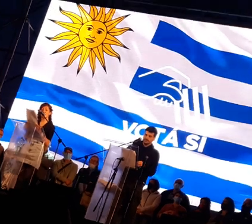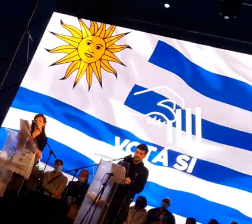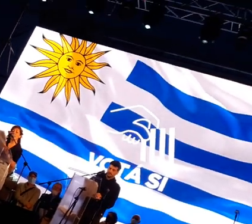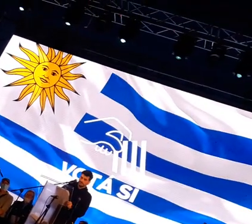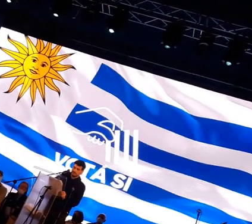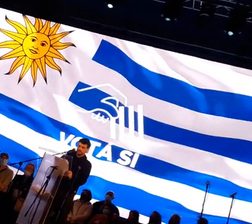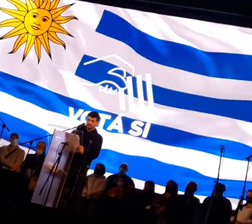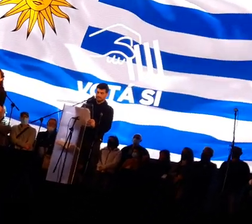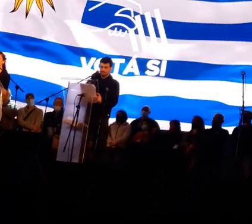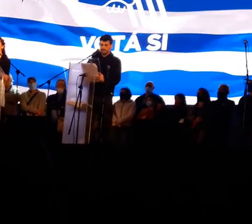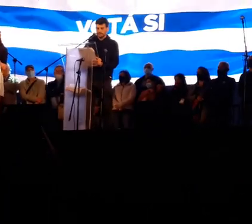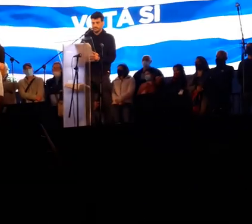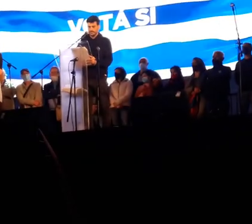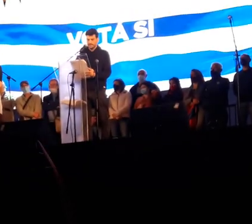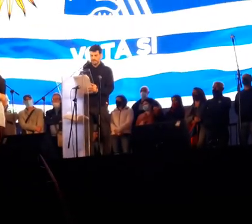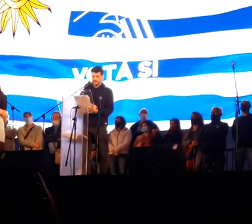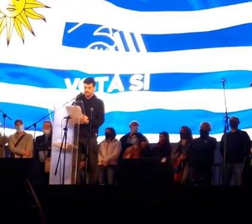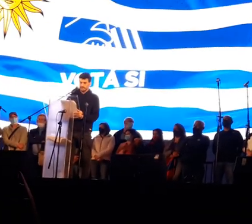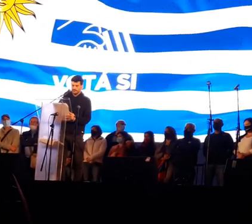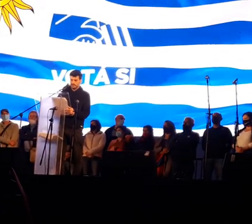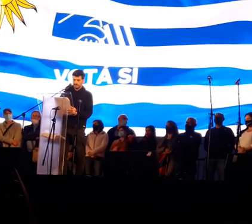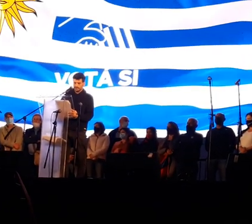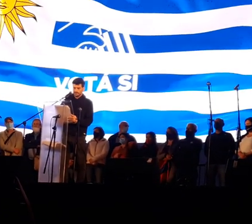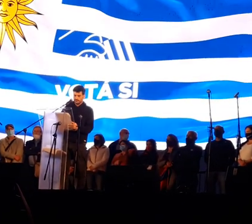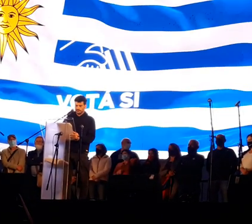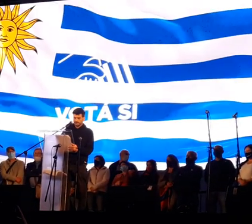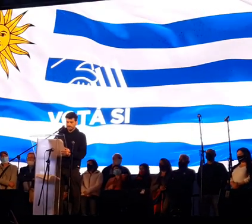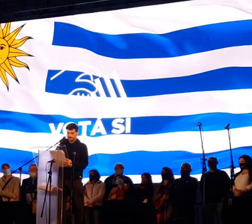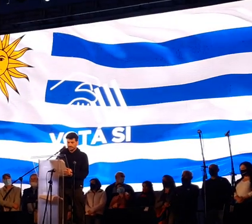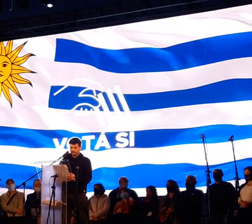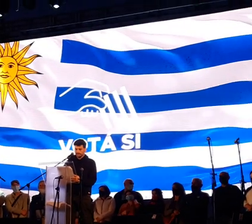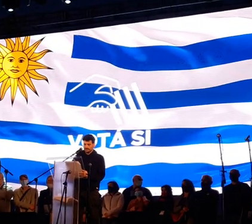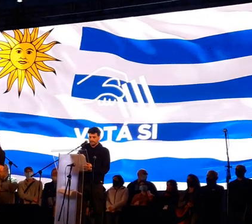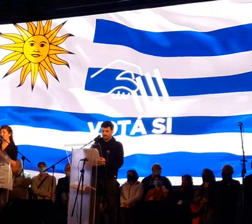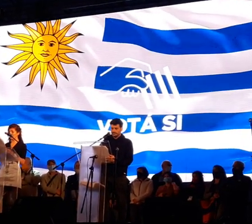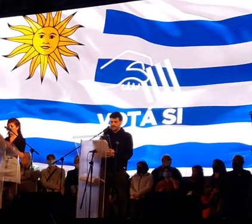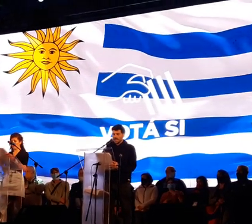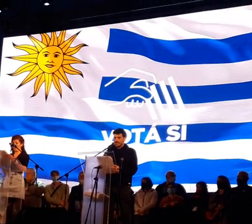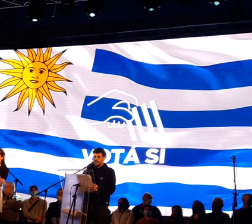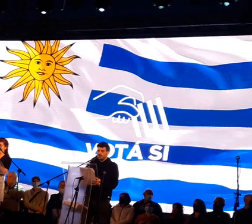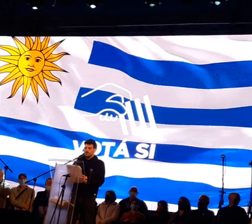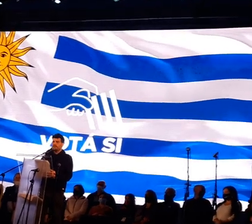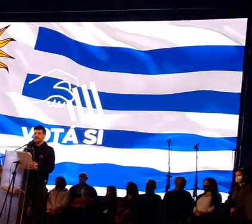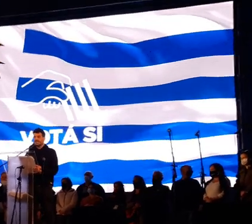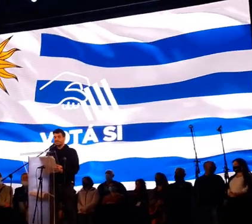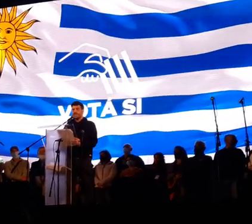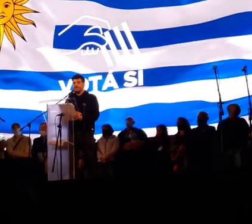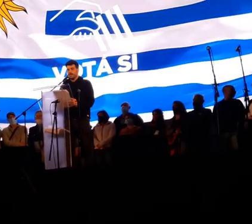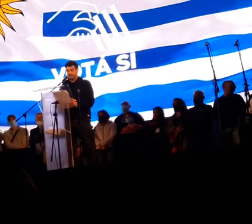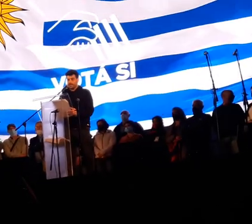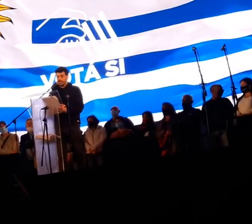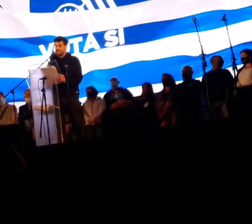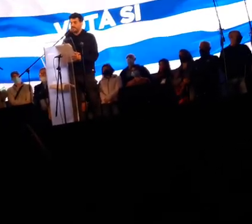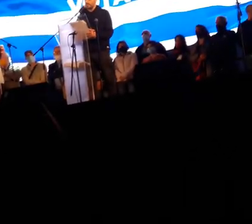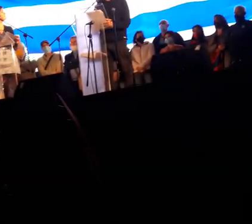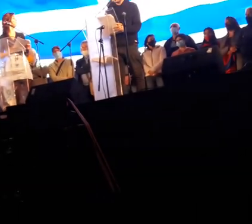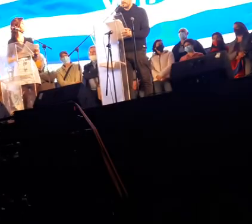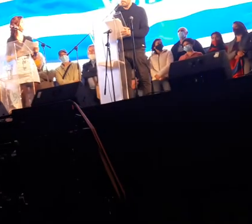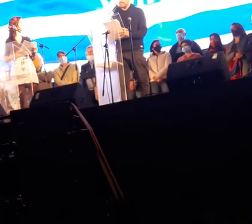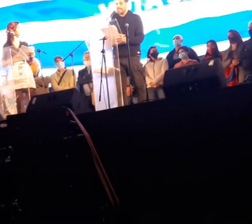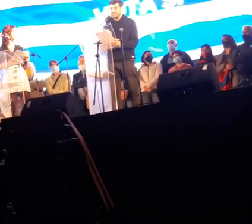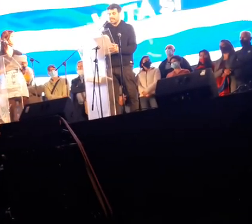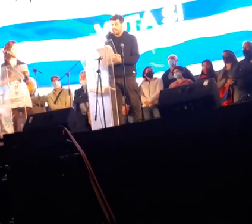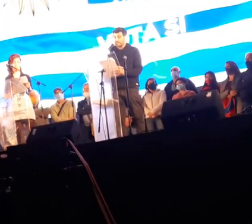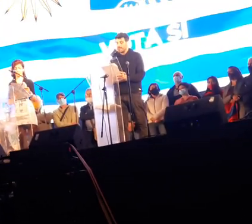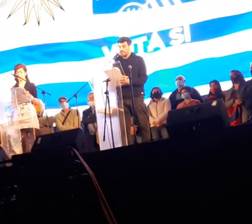muchos casos ha transformado los establecimientos de reclusión en universidades del delito. No se resuelven los problemas de seguridad